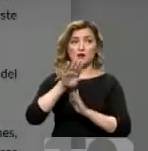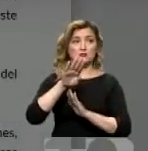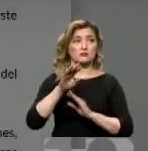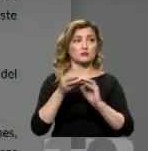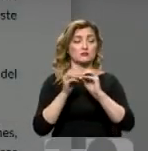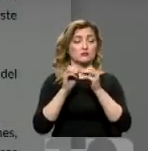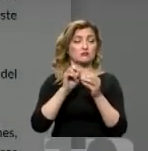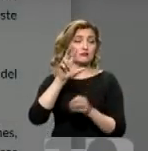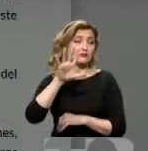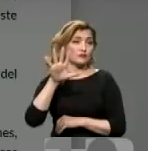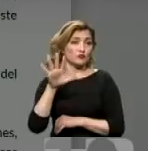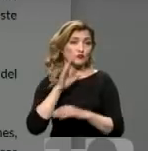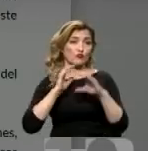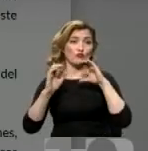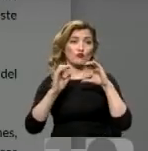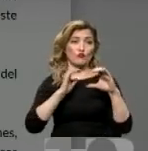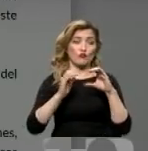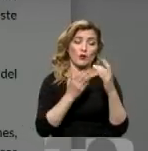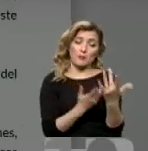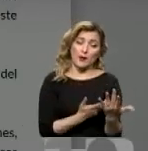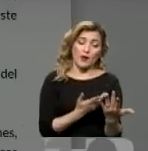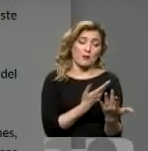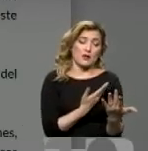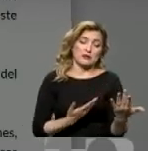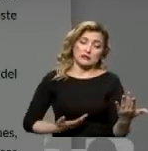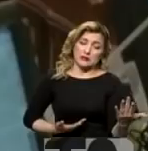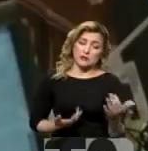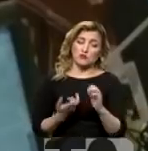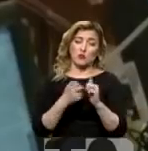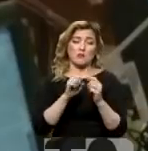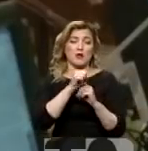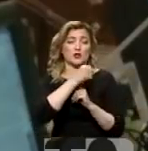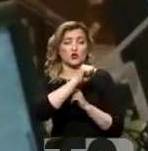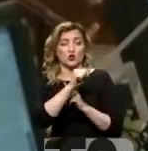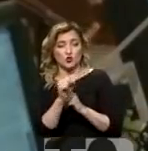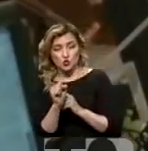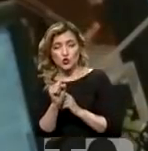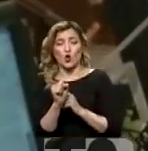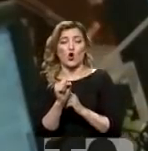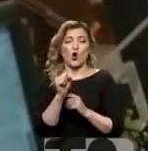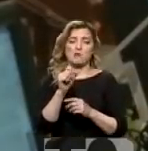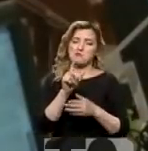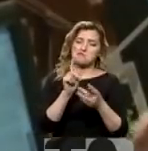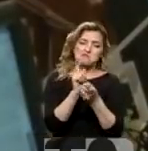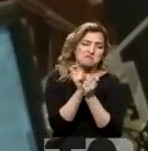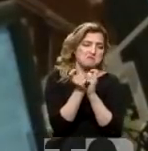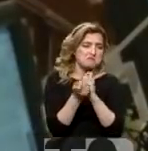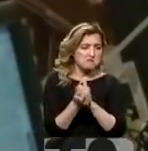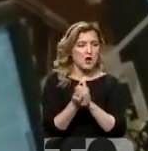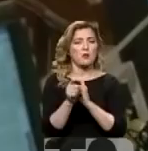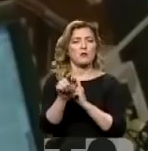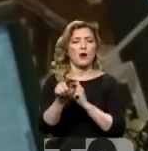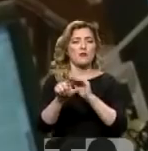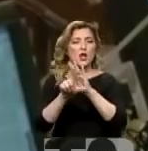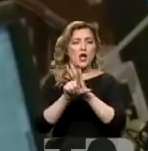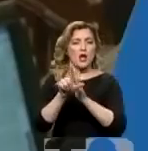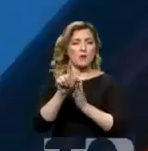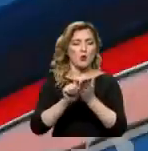comunicado sostiene que espera que el Ejecutivo corrija esta situación mediante el veto. En Quito, Andrea Samaniego, 24